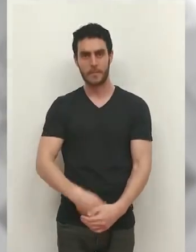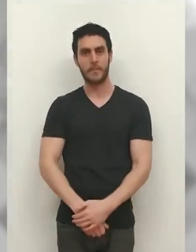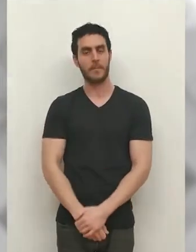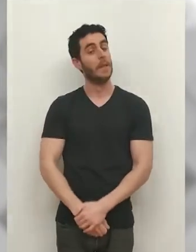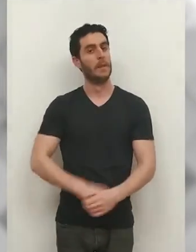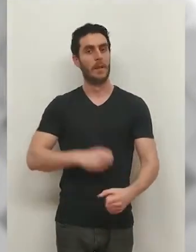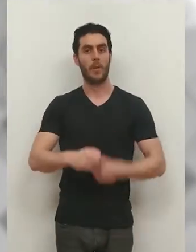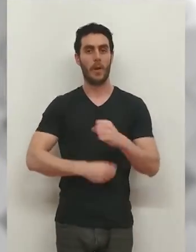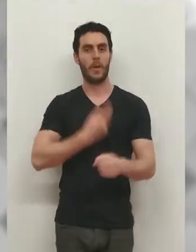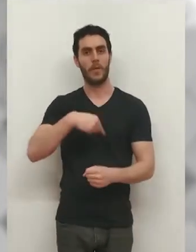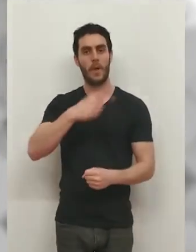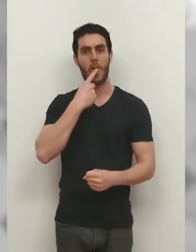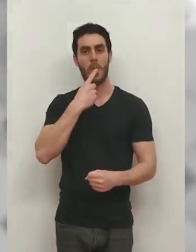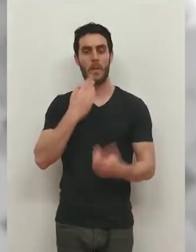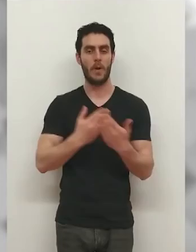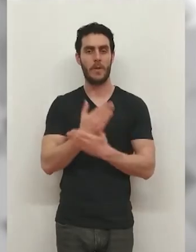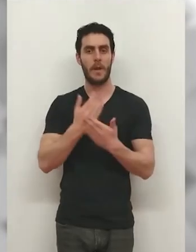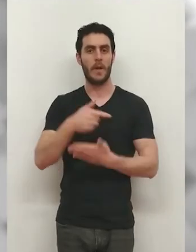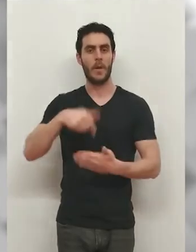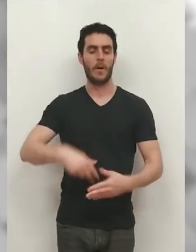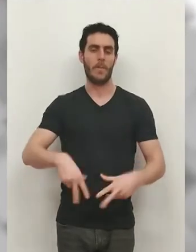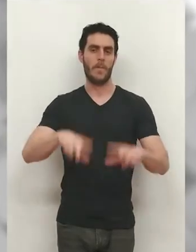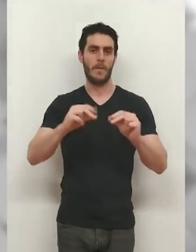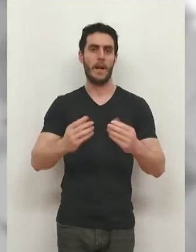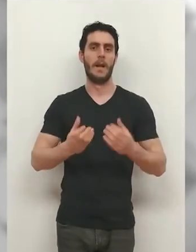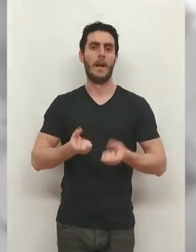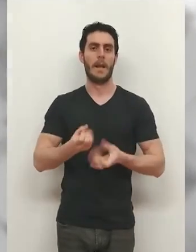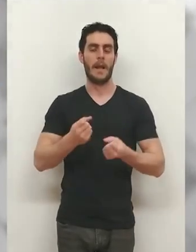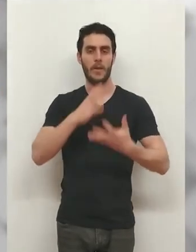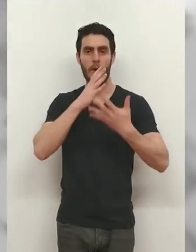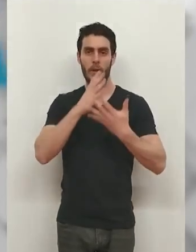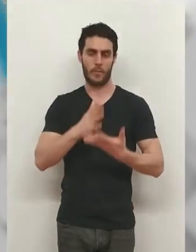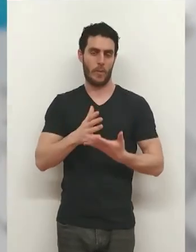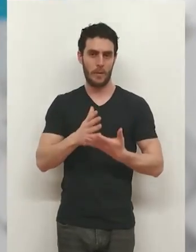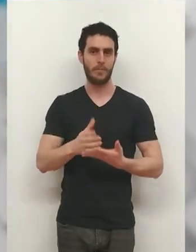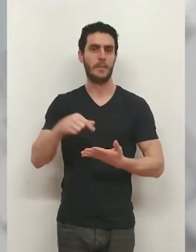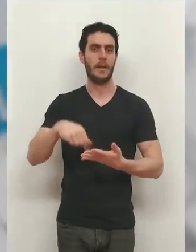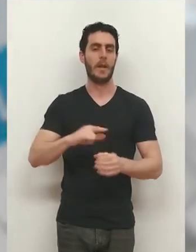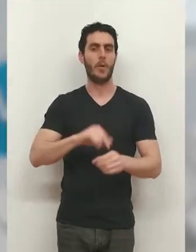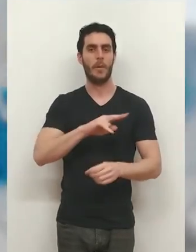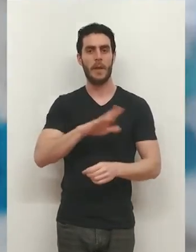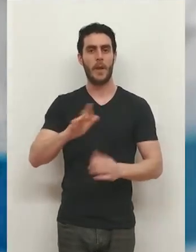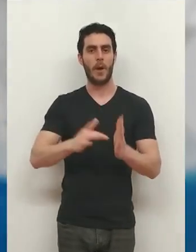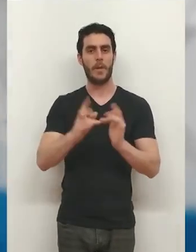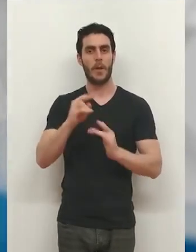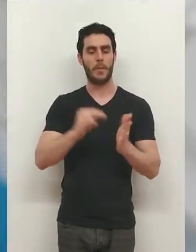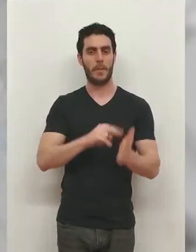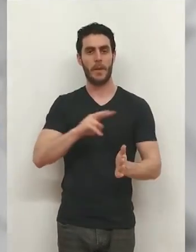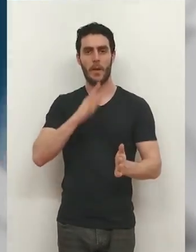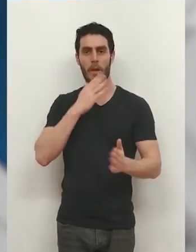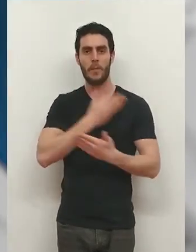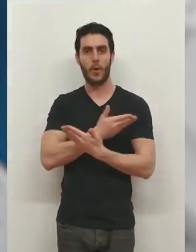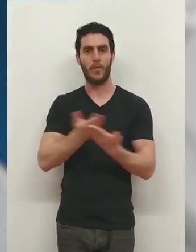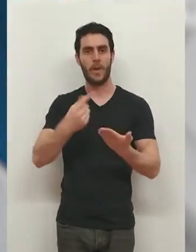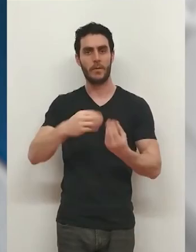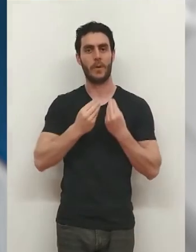Con esos corredores ponemos hoy el punto final al relato informativo de la actualidad riojana de este lunes 25 de abril de 2022. Gracias por su